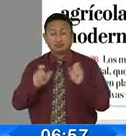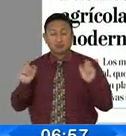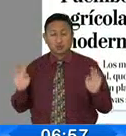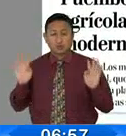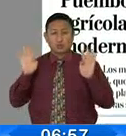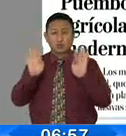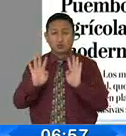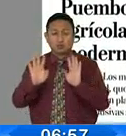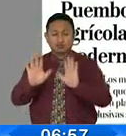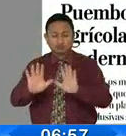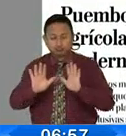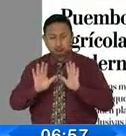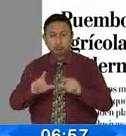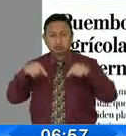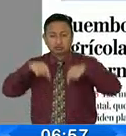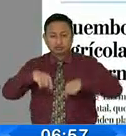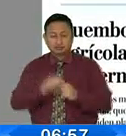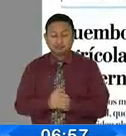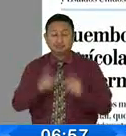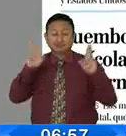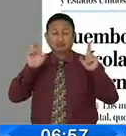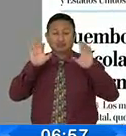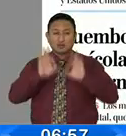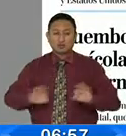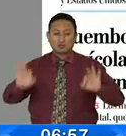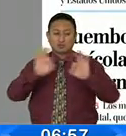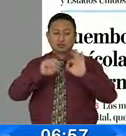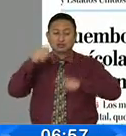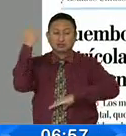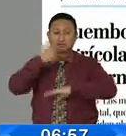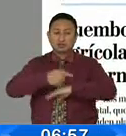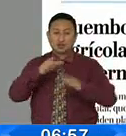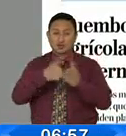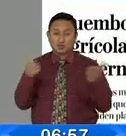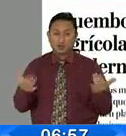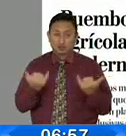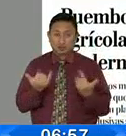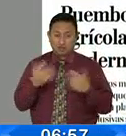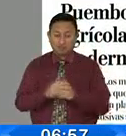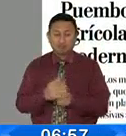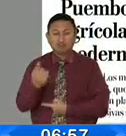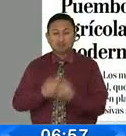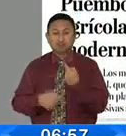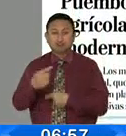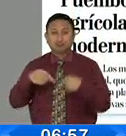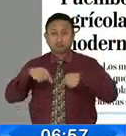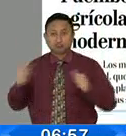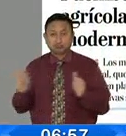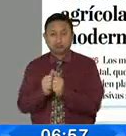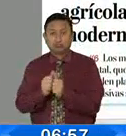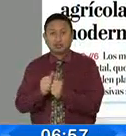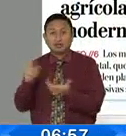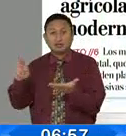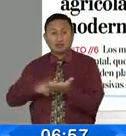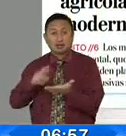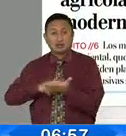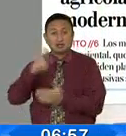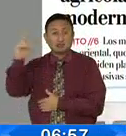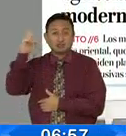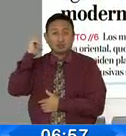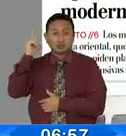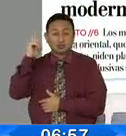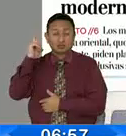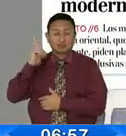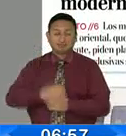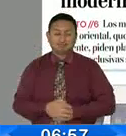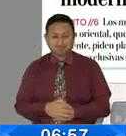Inti Raymi. Es uno de los títulos importantes que tiene el diario El Comercio, que está circulando también con la revista Emprendimiento, Economía y Negocios